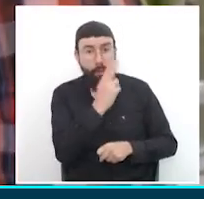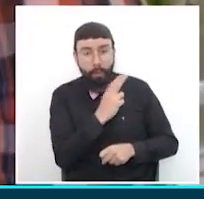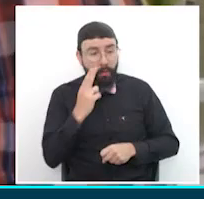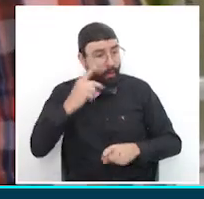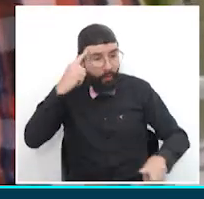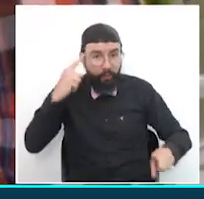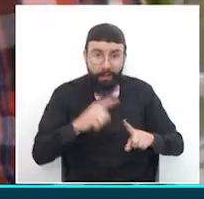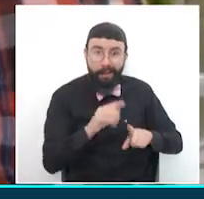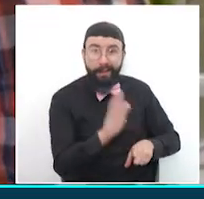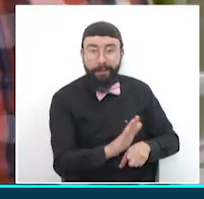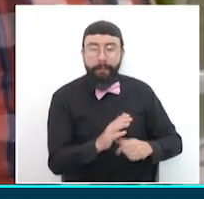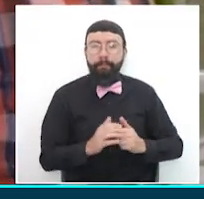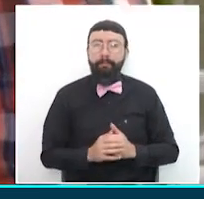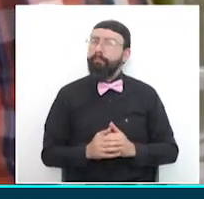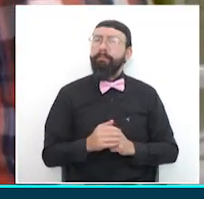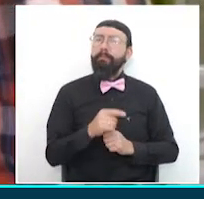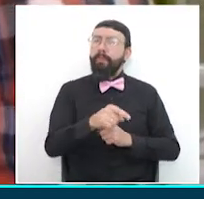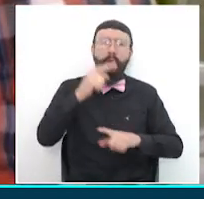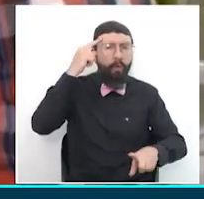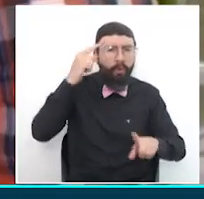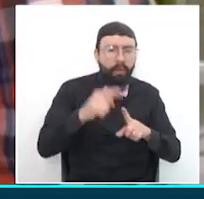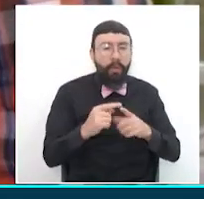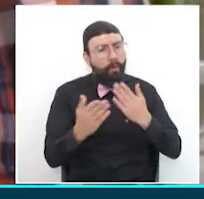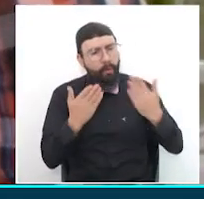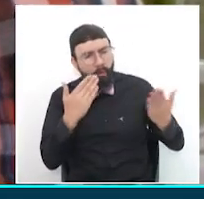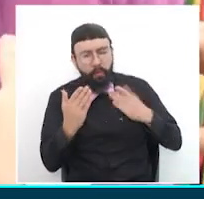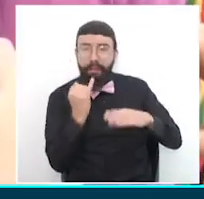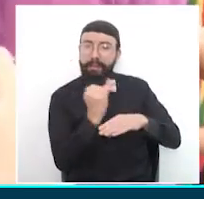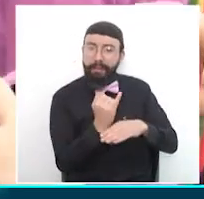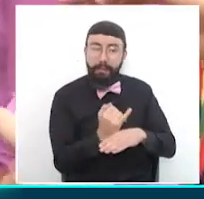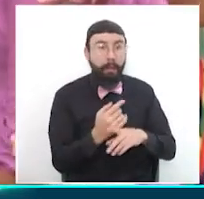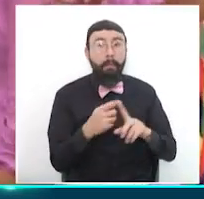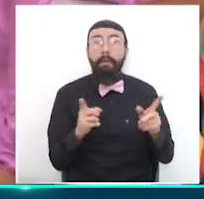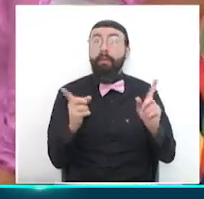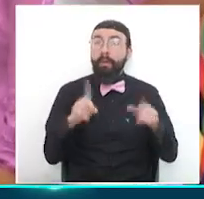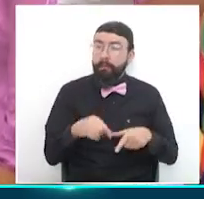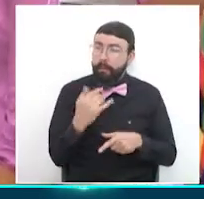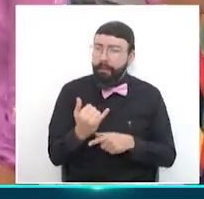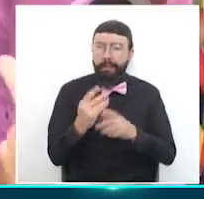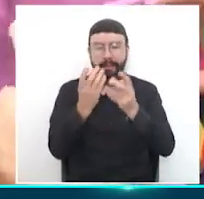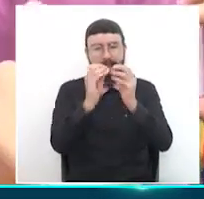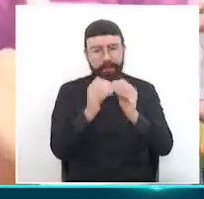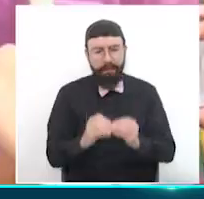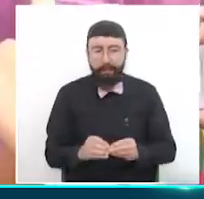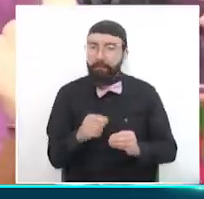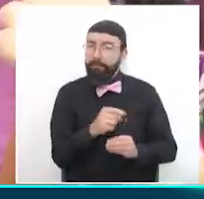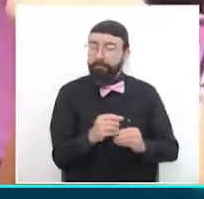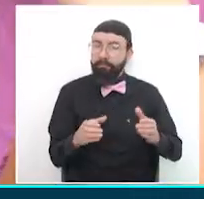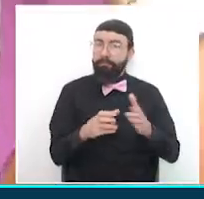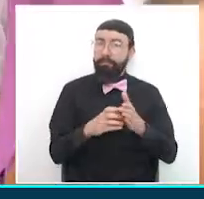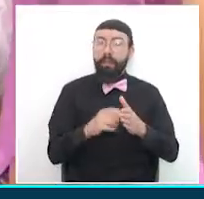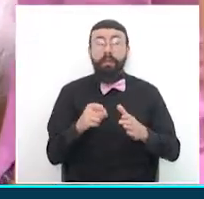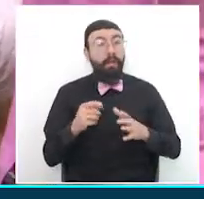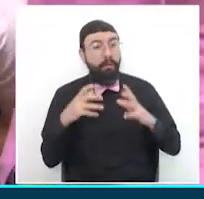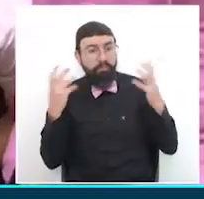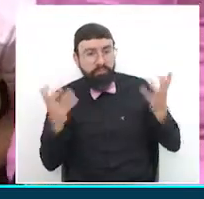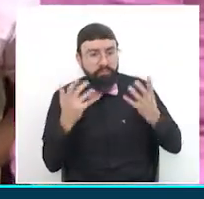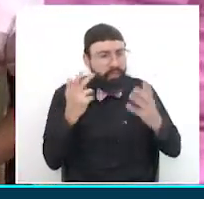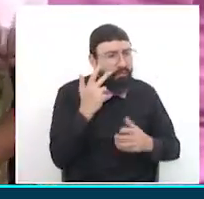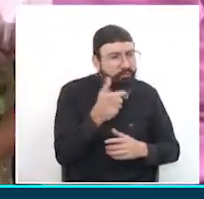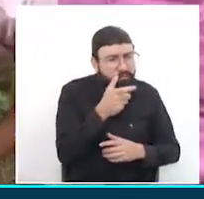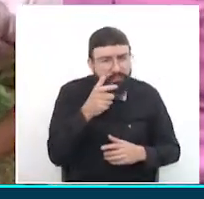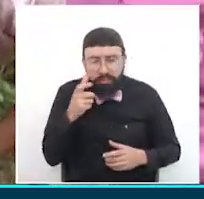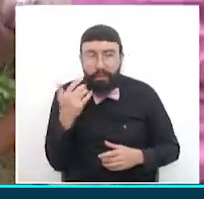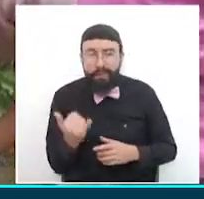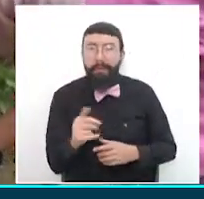misional. Tareas enfocadas en la confianza institucional, pero también en la creación de la patrulla ambiental que funcionará las 24 horas del